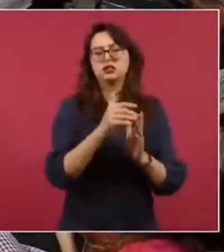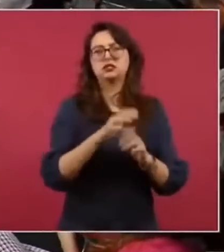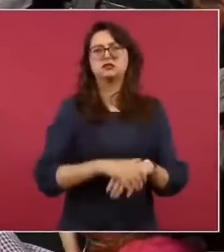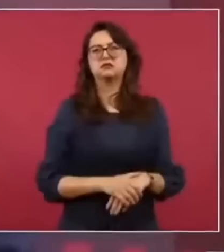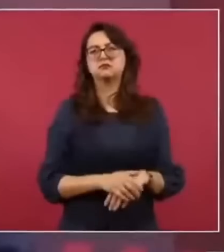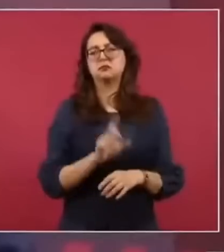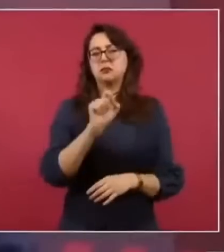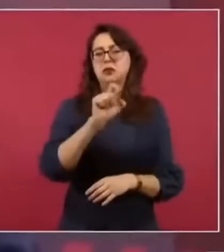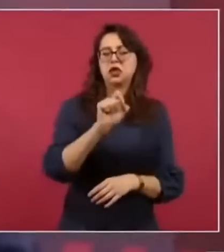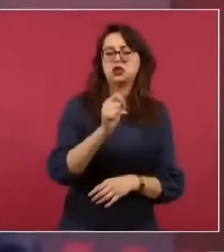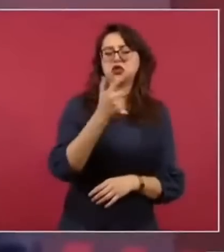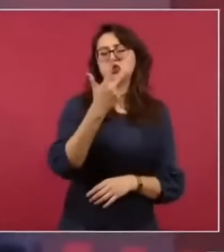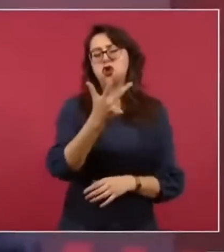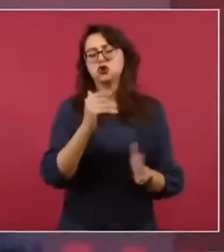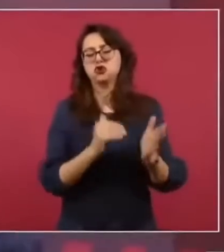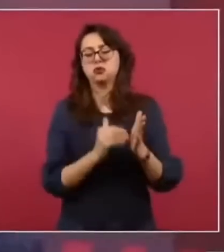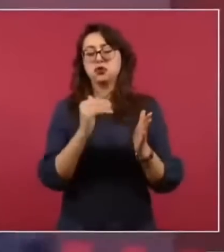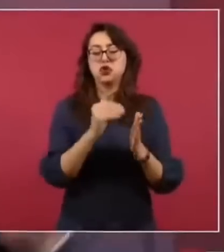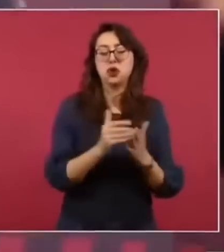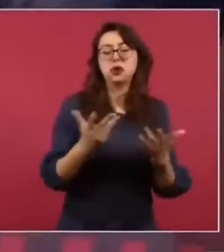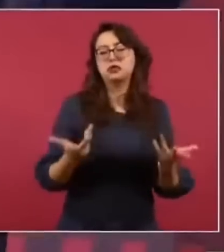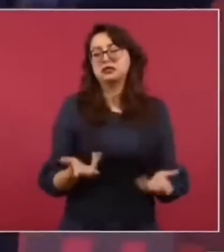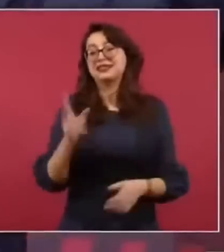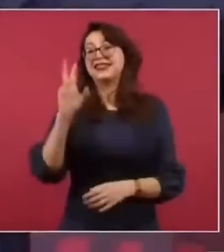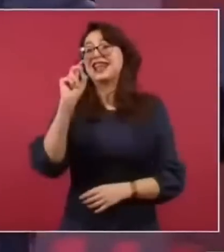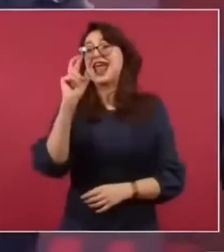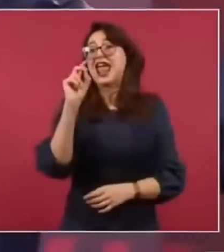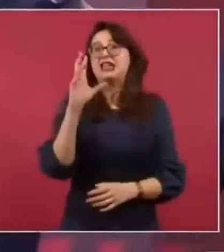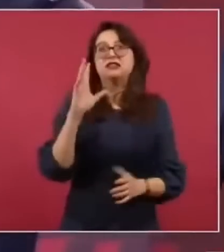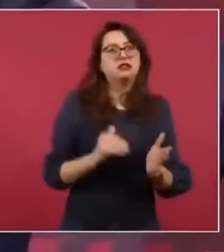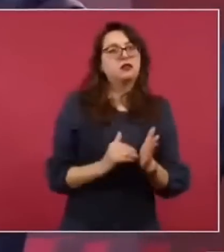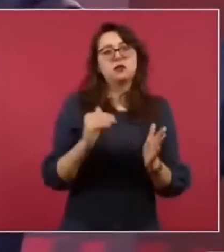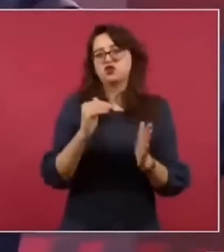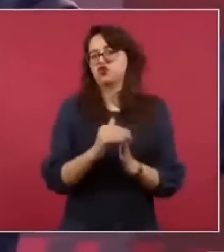28, cuando mucho 30 millones. Cada cuartel.